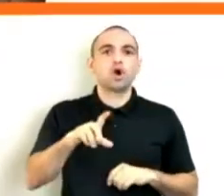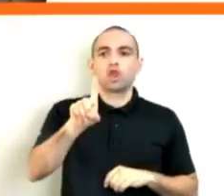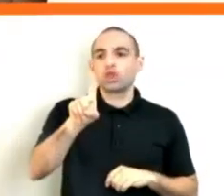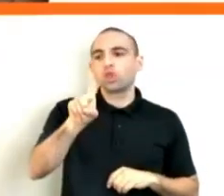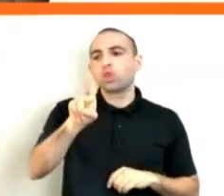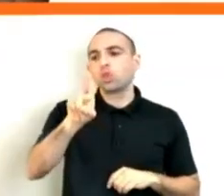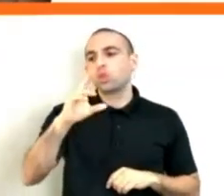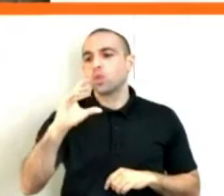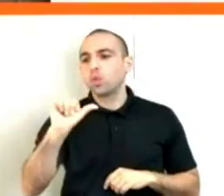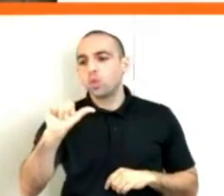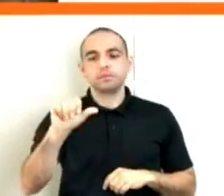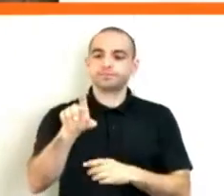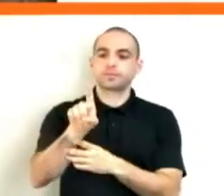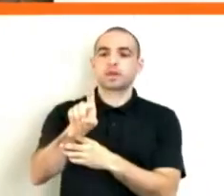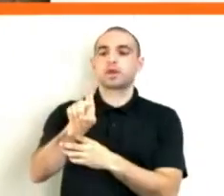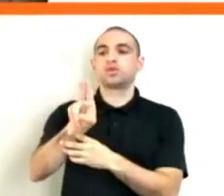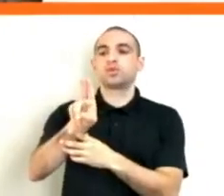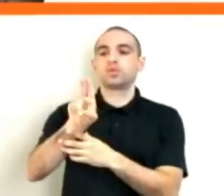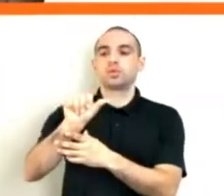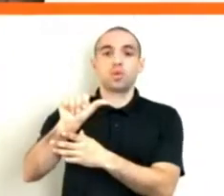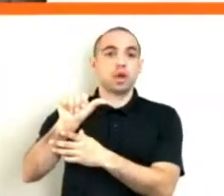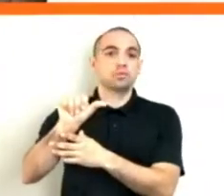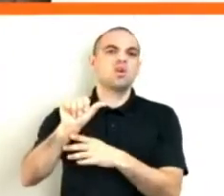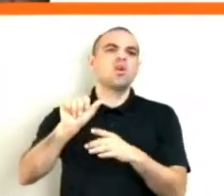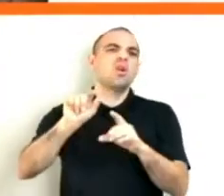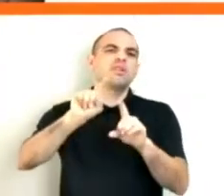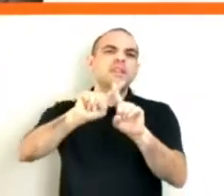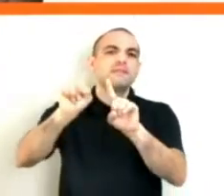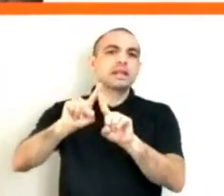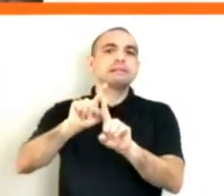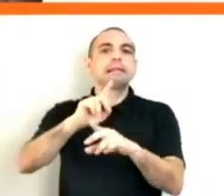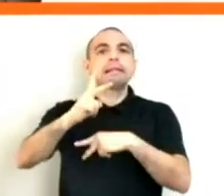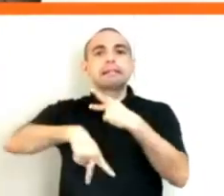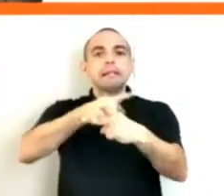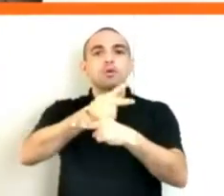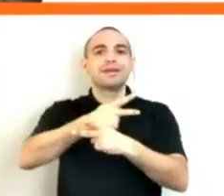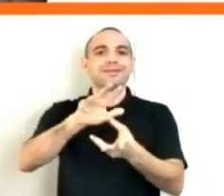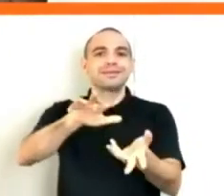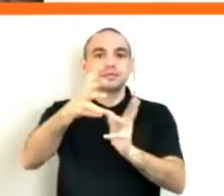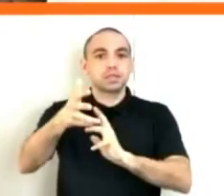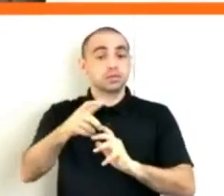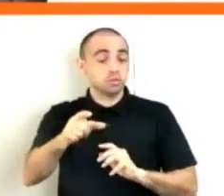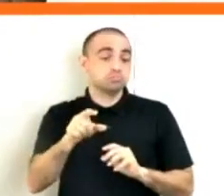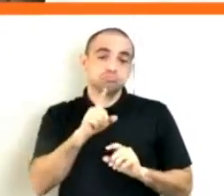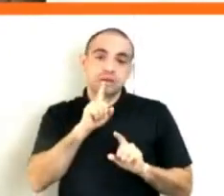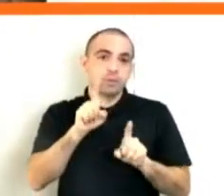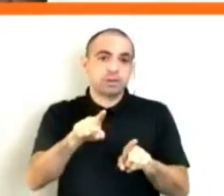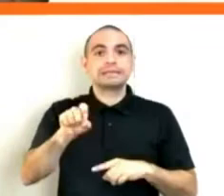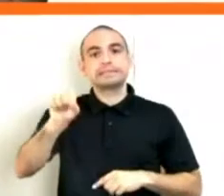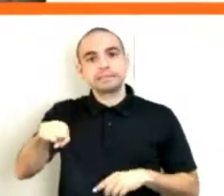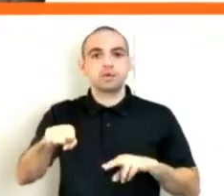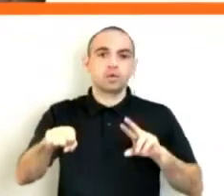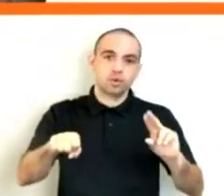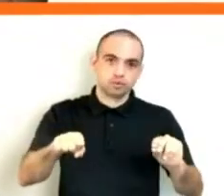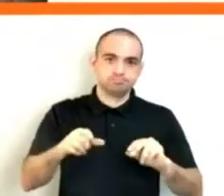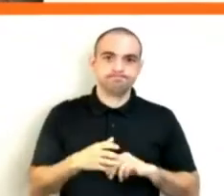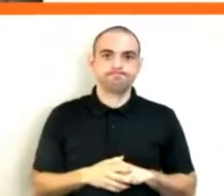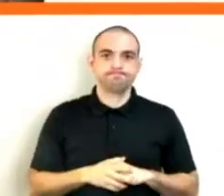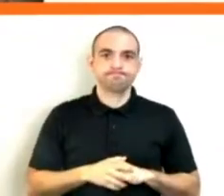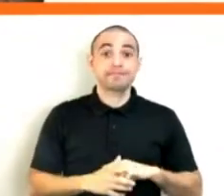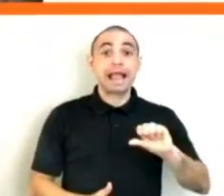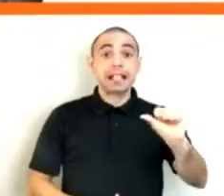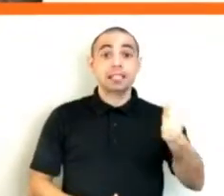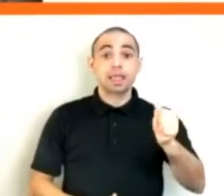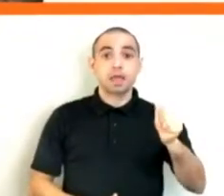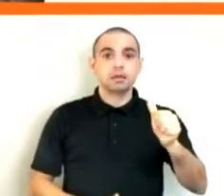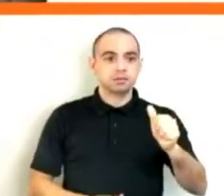de desastres, en esas semanas particulares, lo mismo, contesta sí o no. Y la número 10, si realizó una búsqueda activa